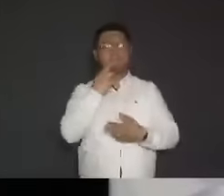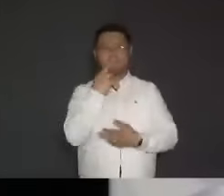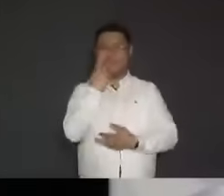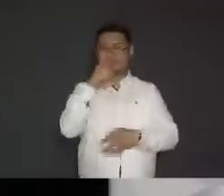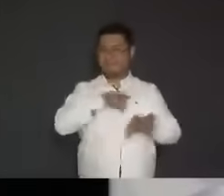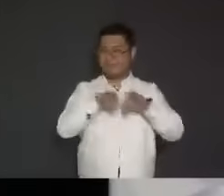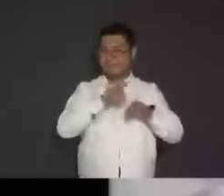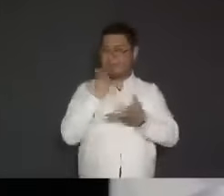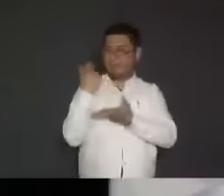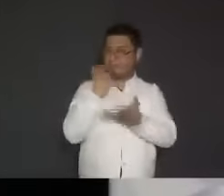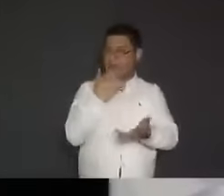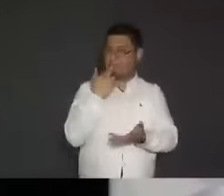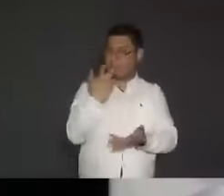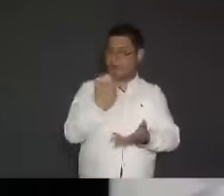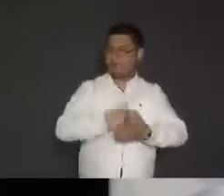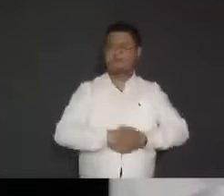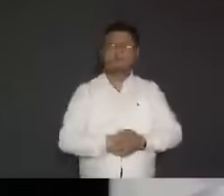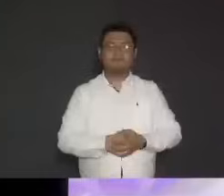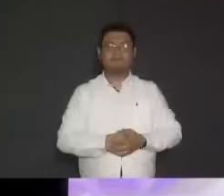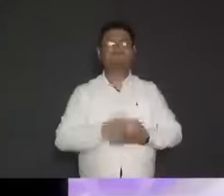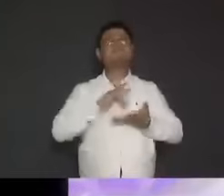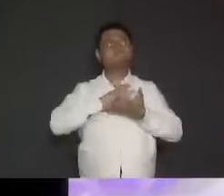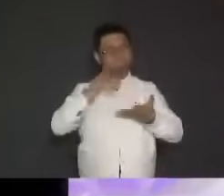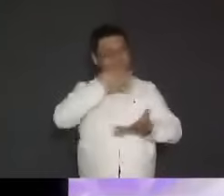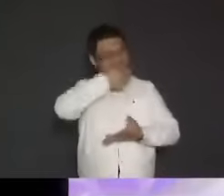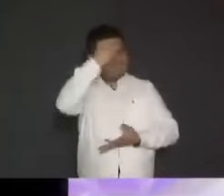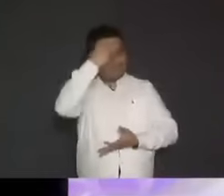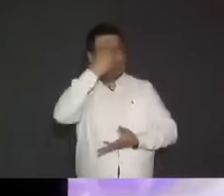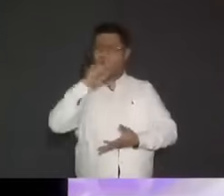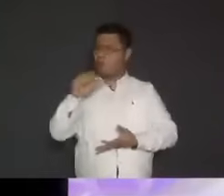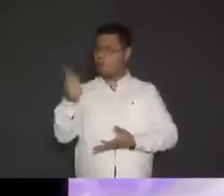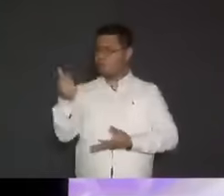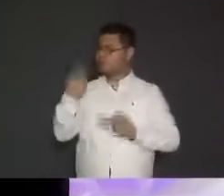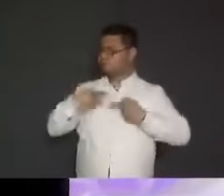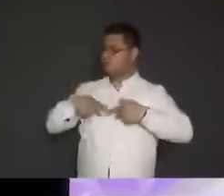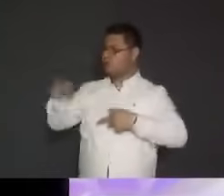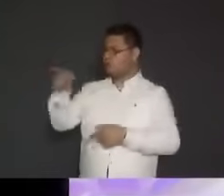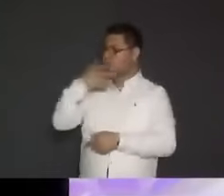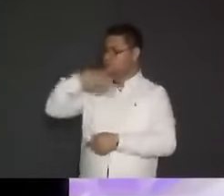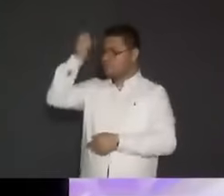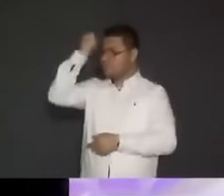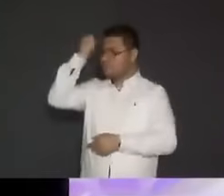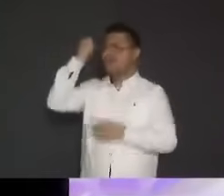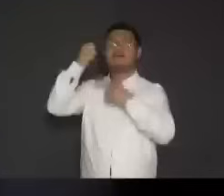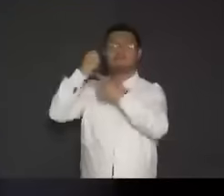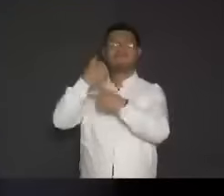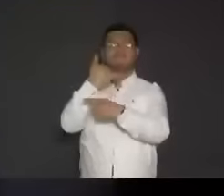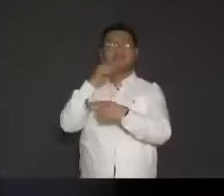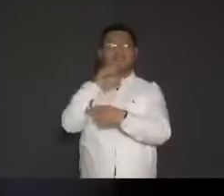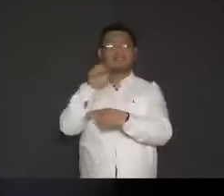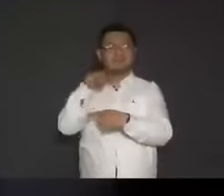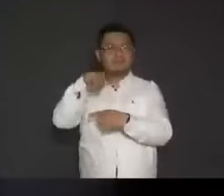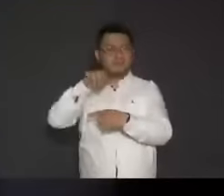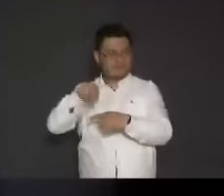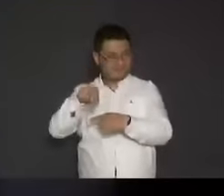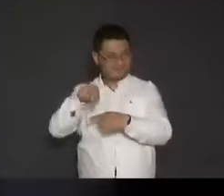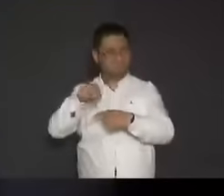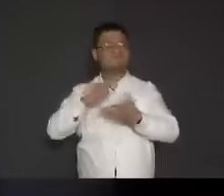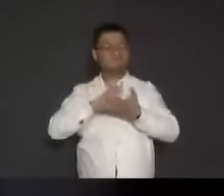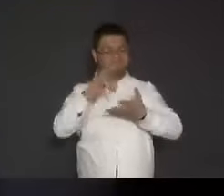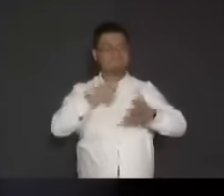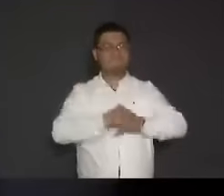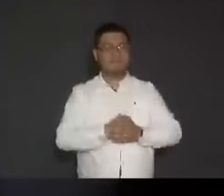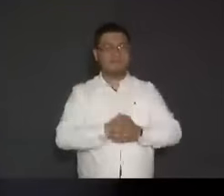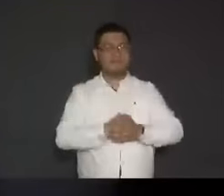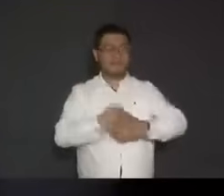pagados. Gracias, candidato. ¿Alguien más quiere hacer uso de la palabra? Candidata Yasmín López Manrique, adelante. Gracias.